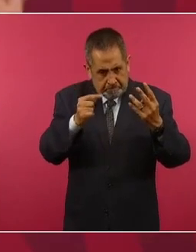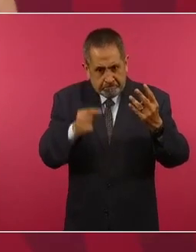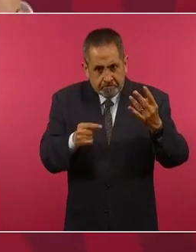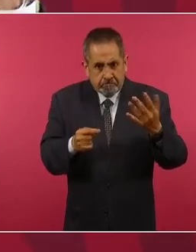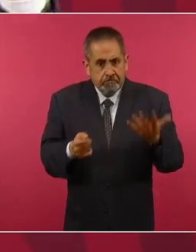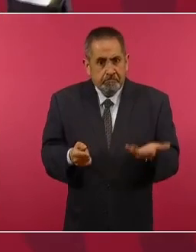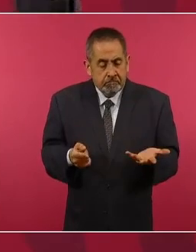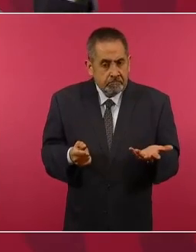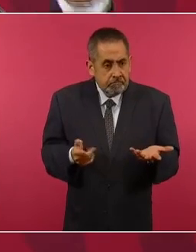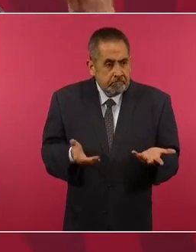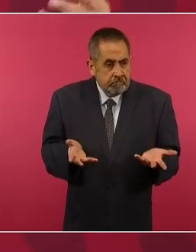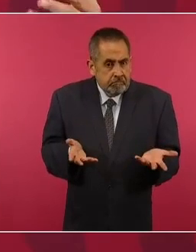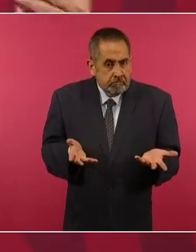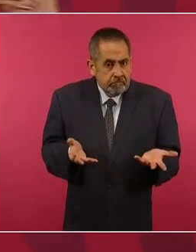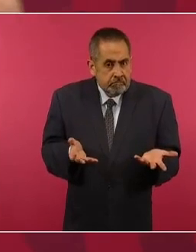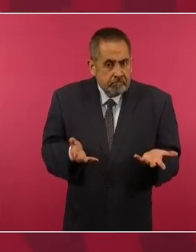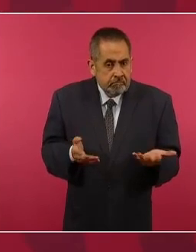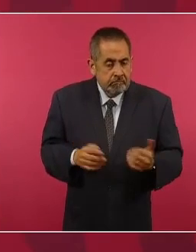incluso